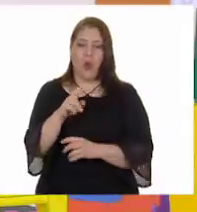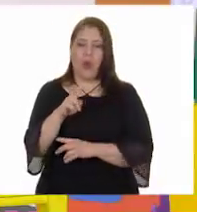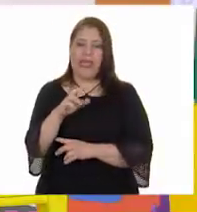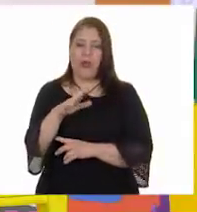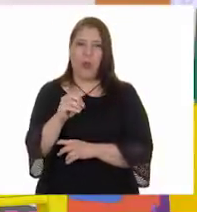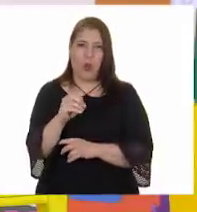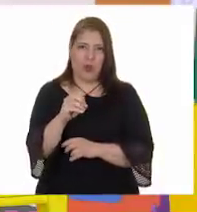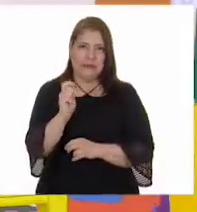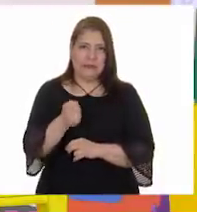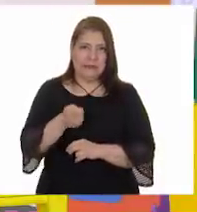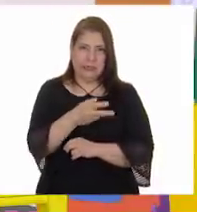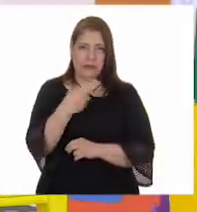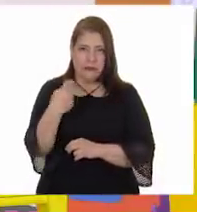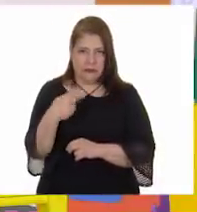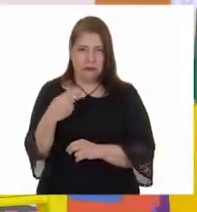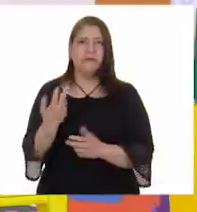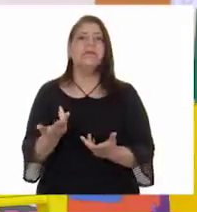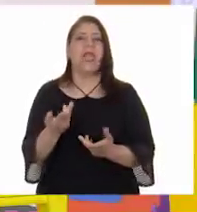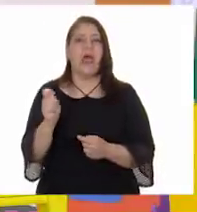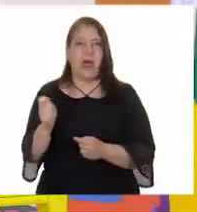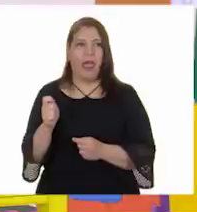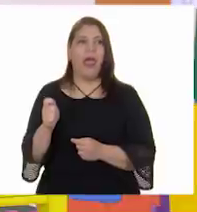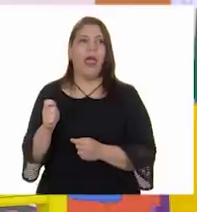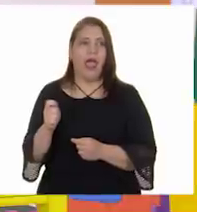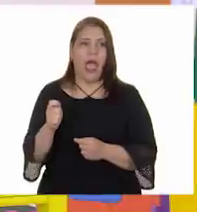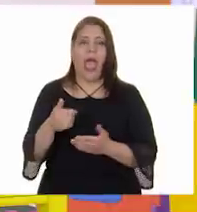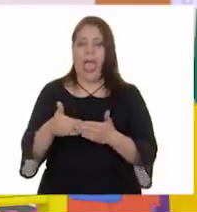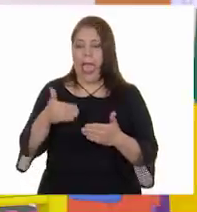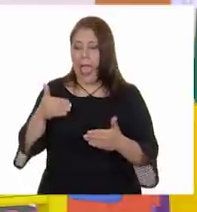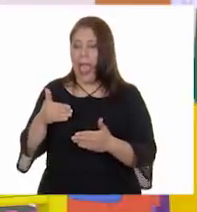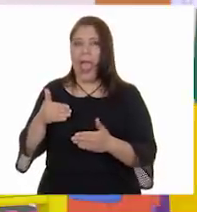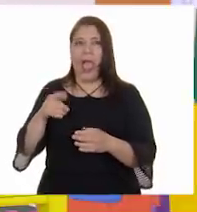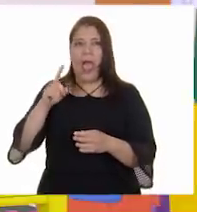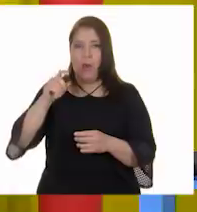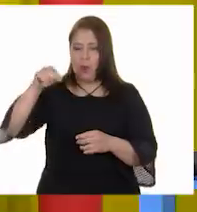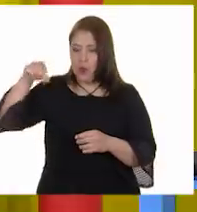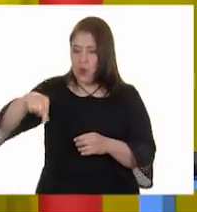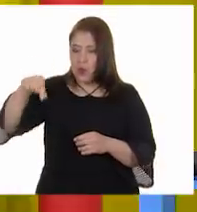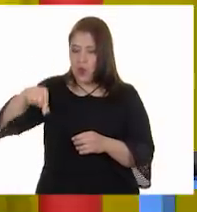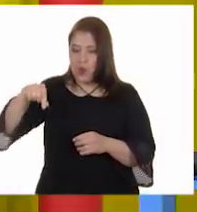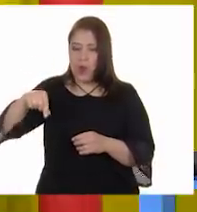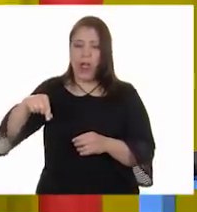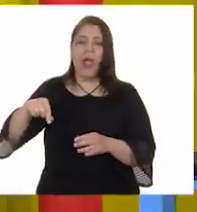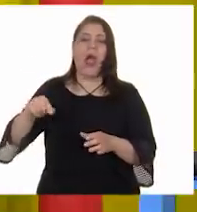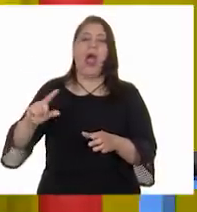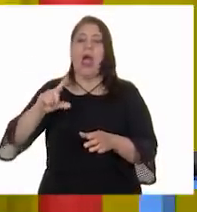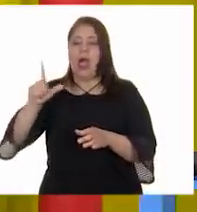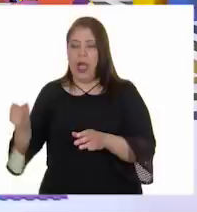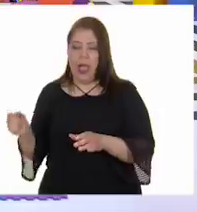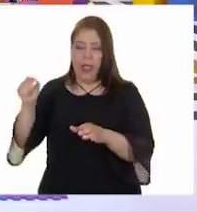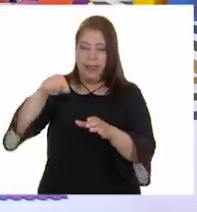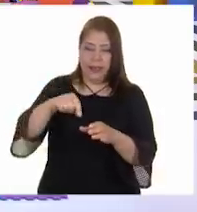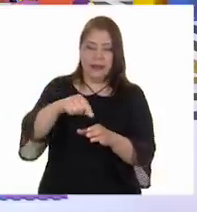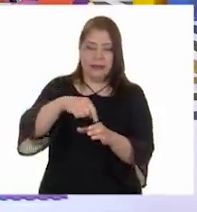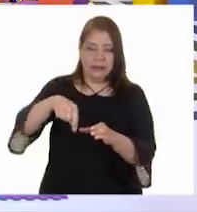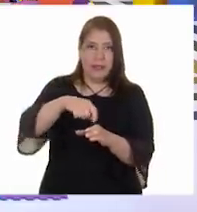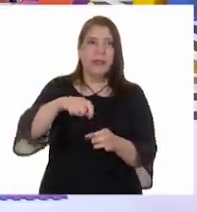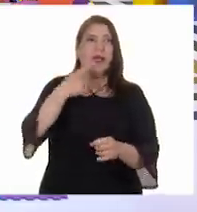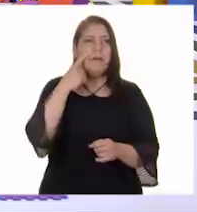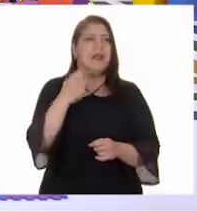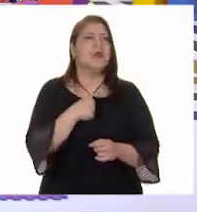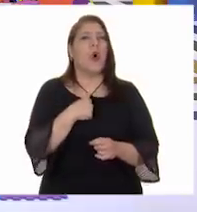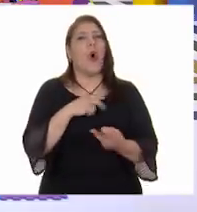Ah, pero muy viste bien. Que antes mojó el pincel. Sí, exactamente, antes mojó el pincel. O sea, estás llevando del pincel al godete. Es que yo me acuerdo que lo hacía al